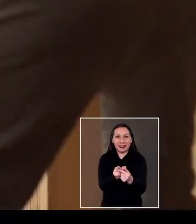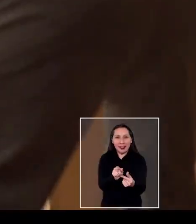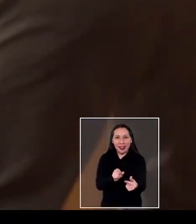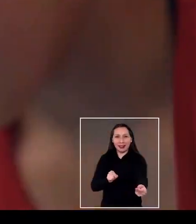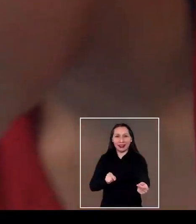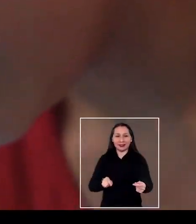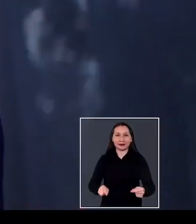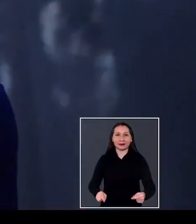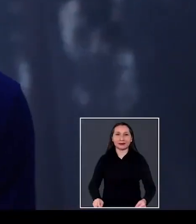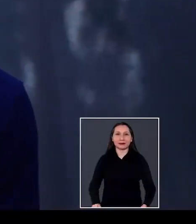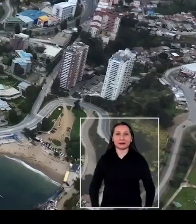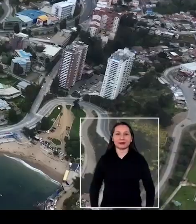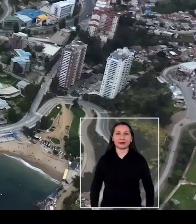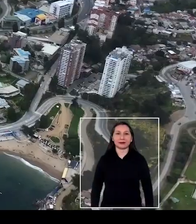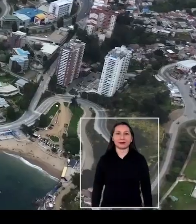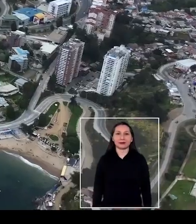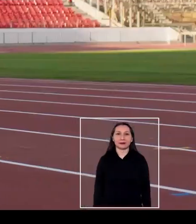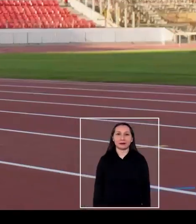tierra.